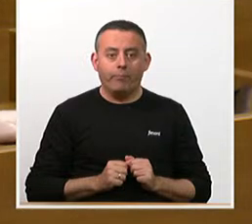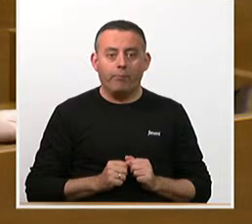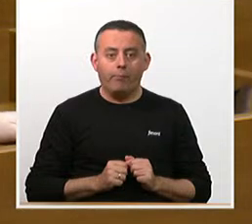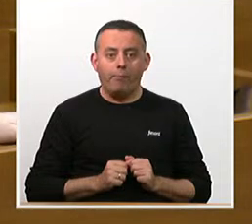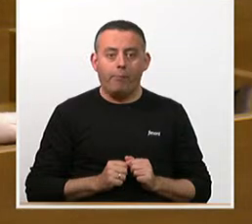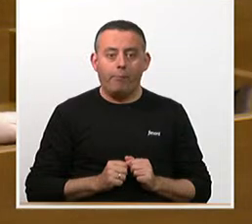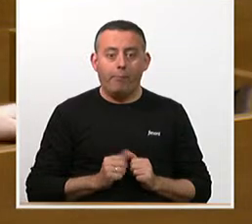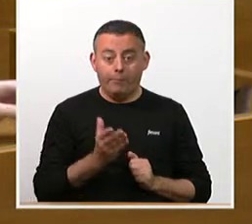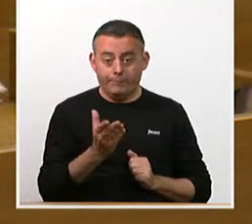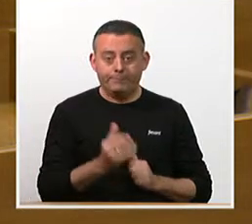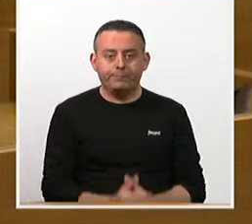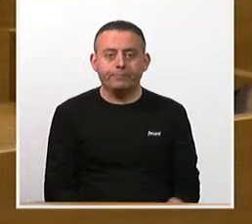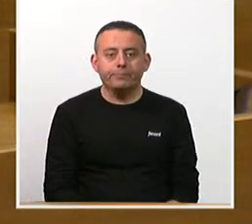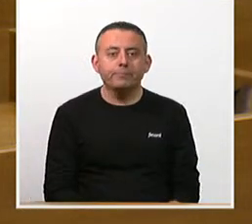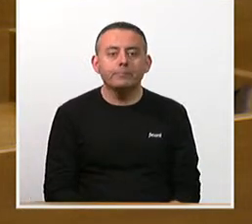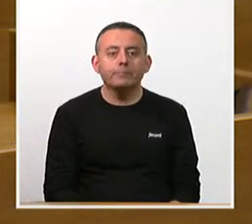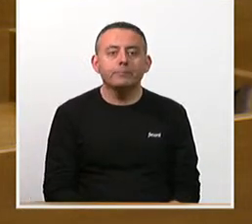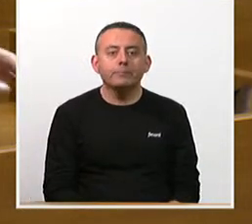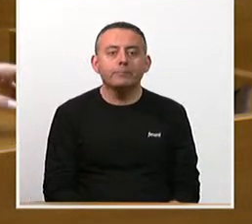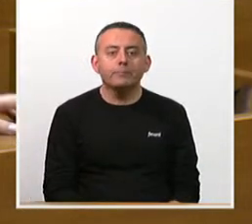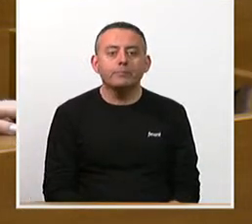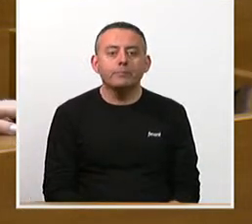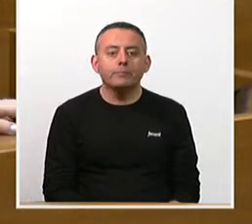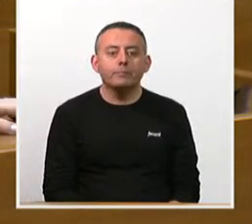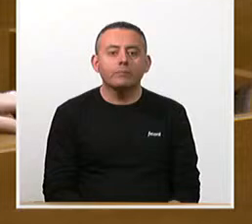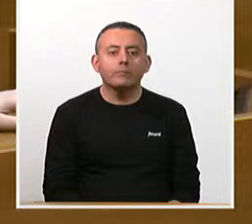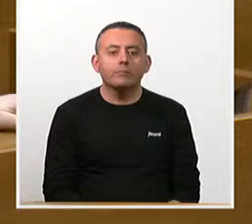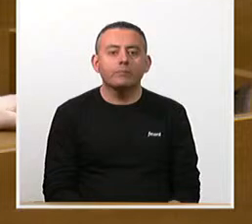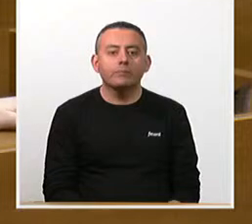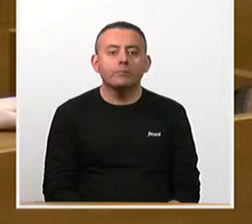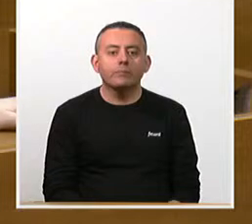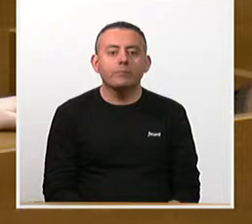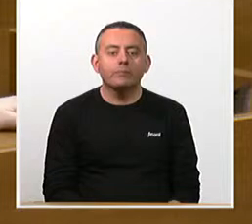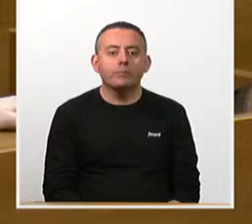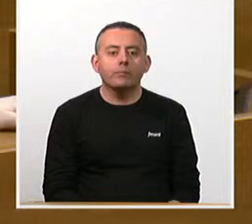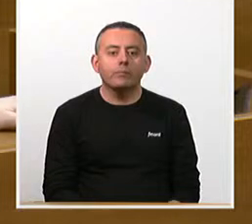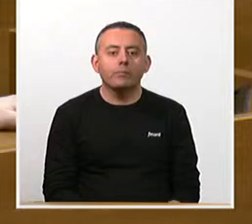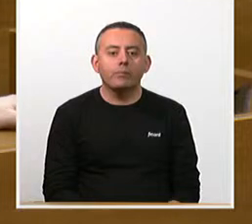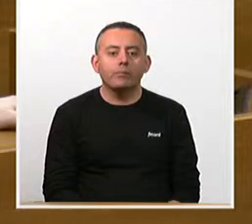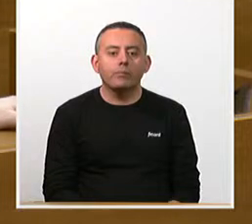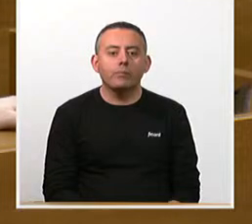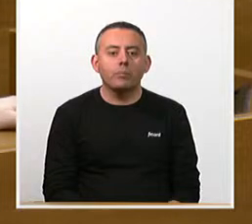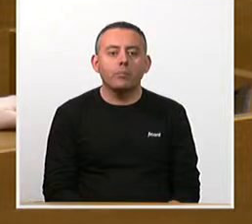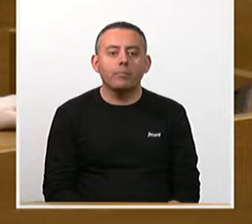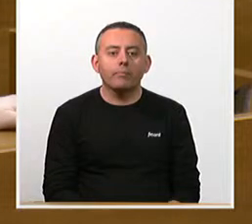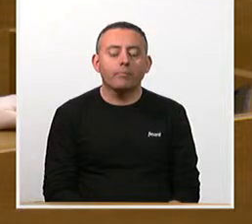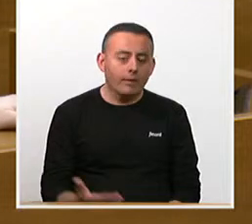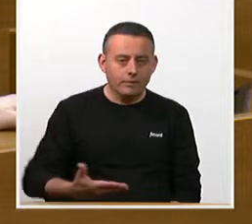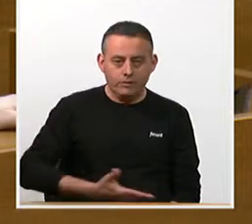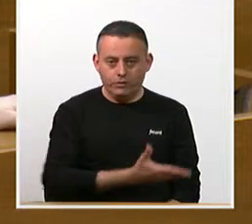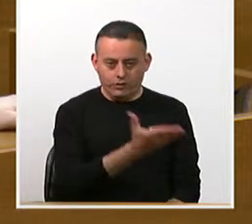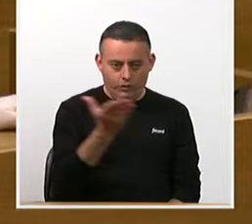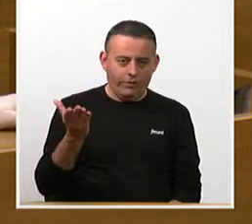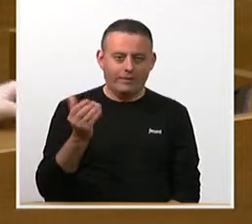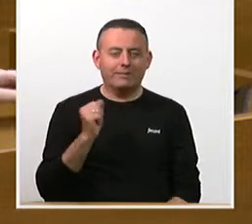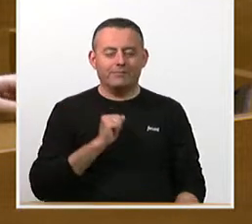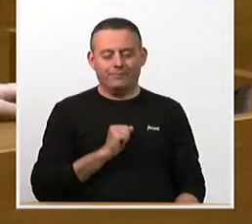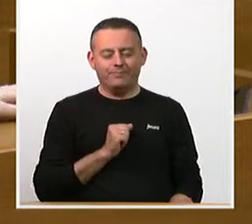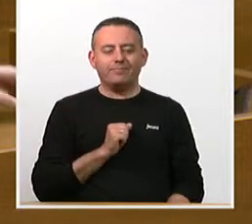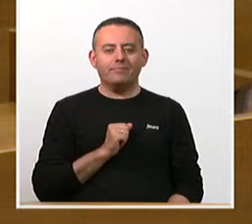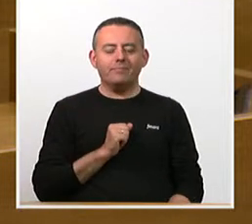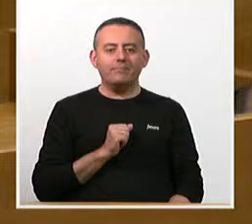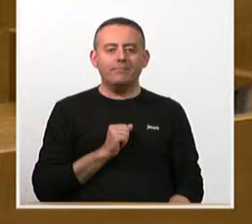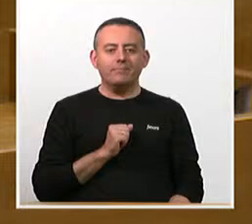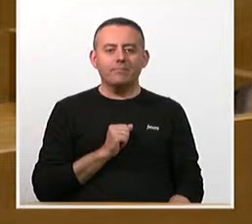ambiente Sí señor vicepresident señores señoras señorías m honorable President